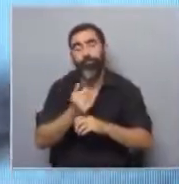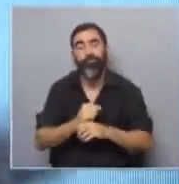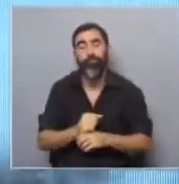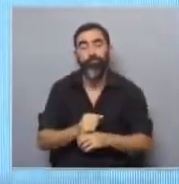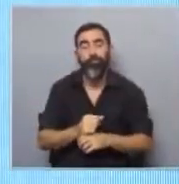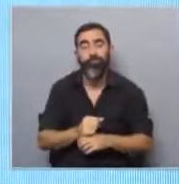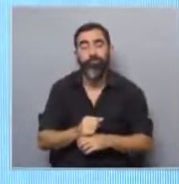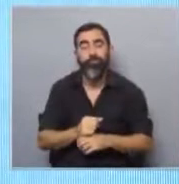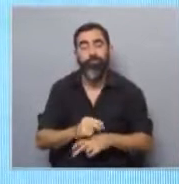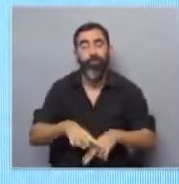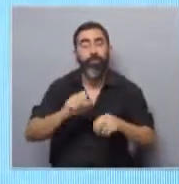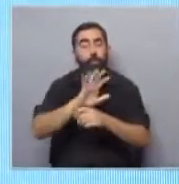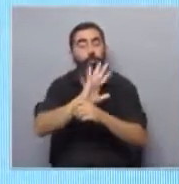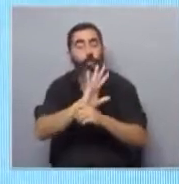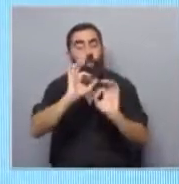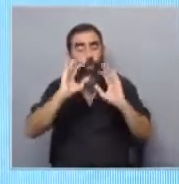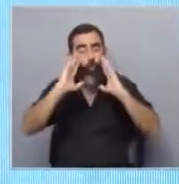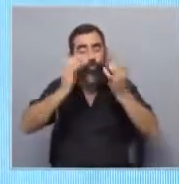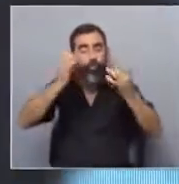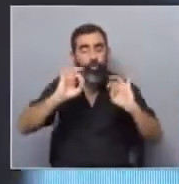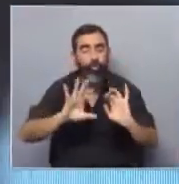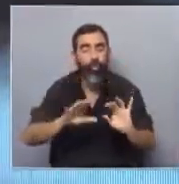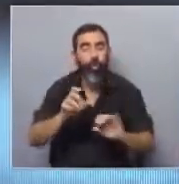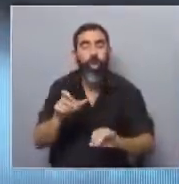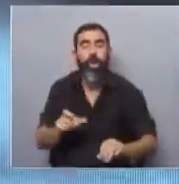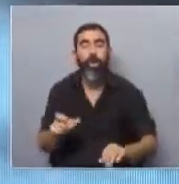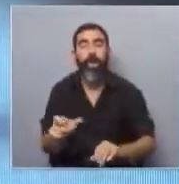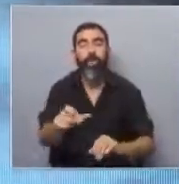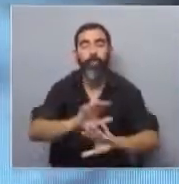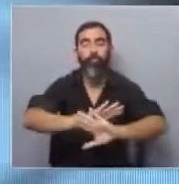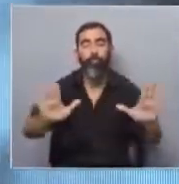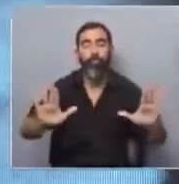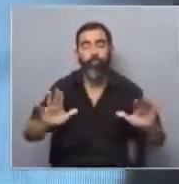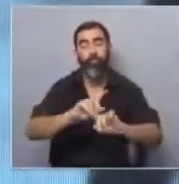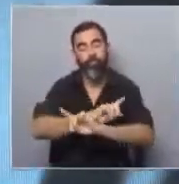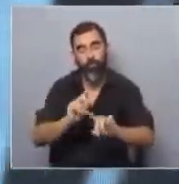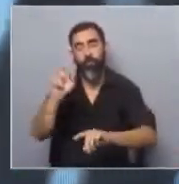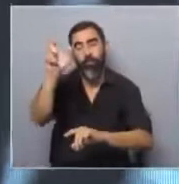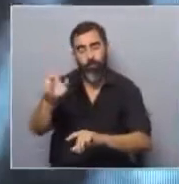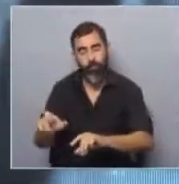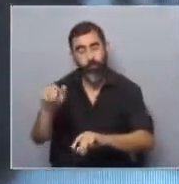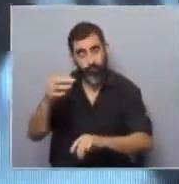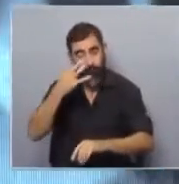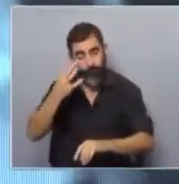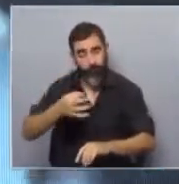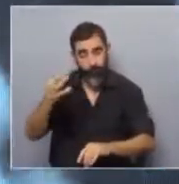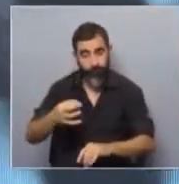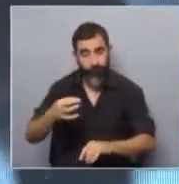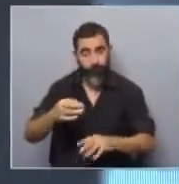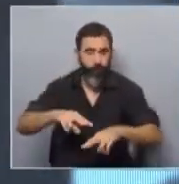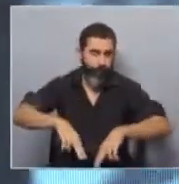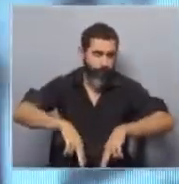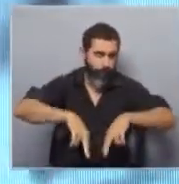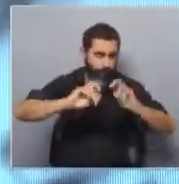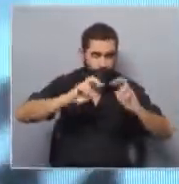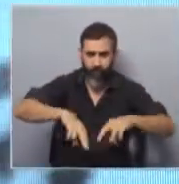un investigador biólogo lo asocia a rata y ratón. Claro. Bueno, don Clemente era el hombre que